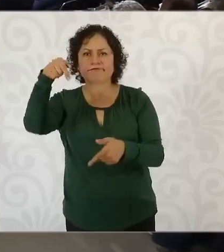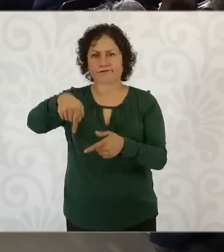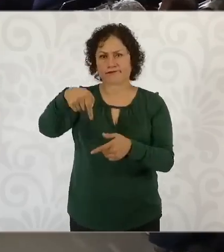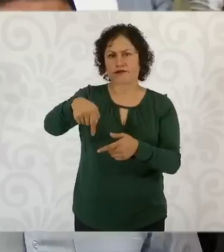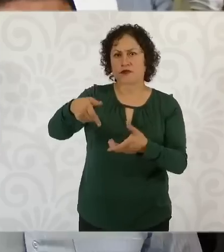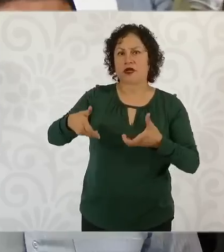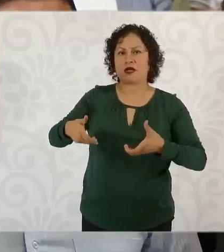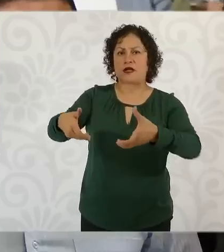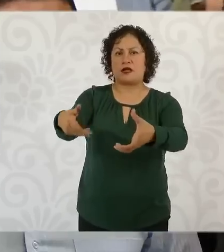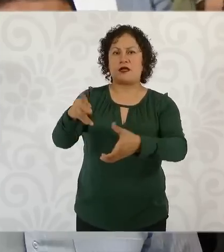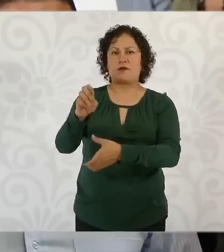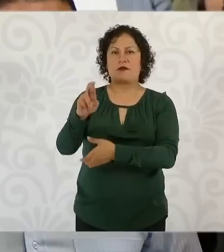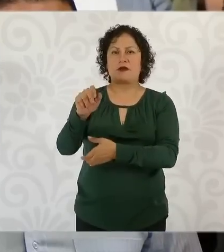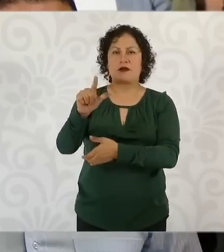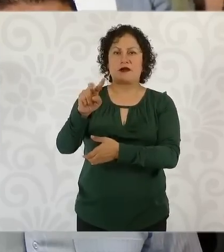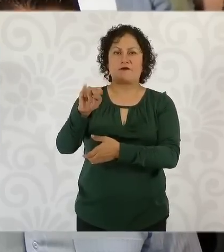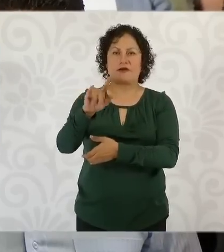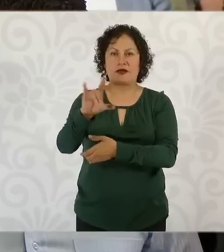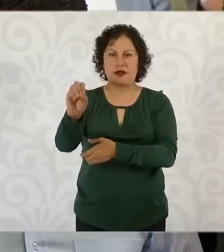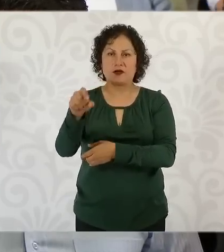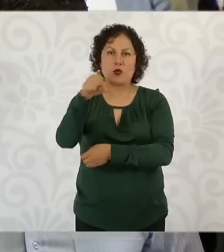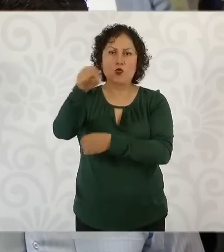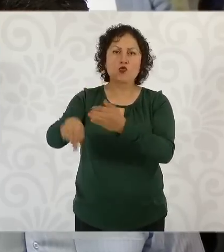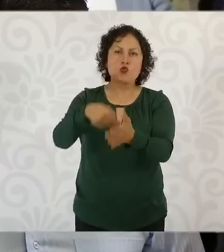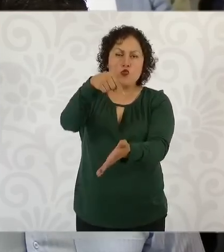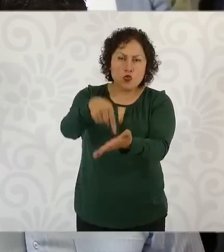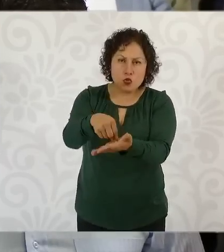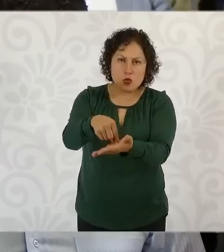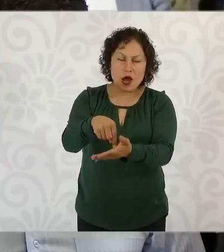la calle Peralvillo, en la colonia Morelos, con un sitio que